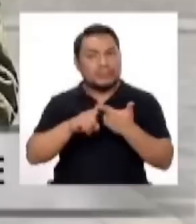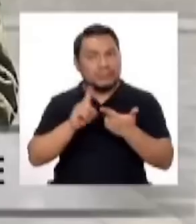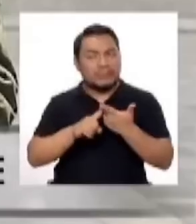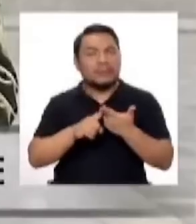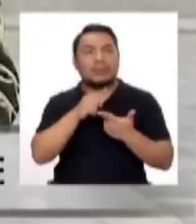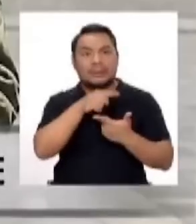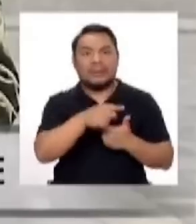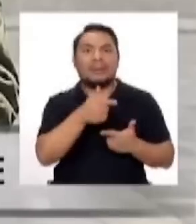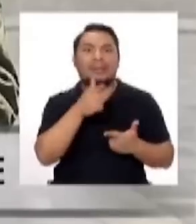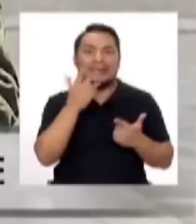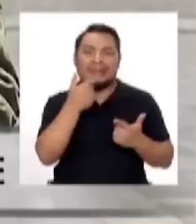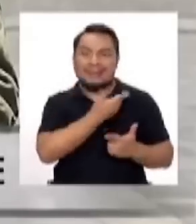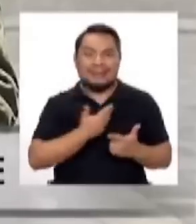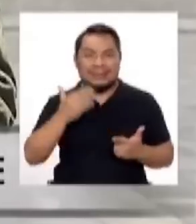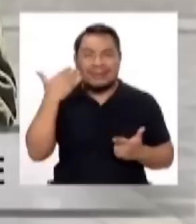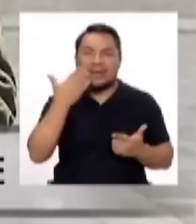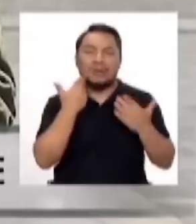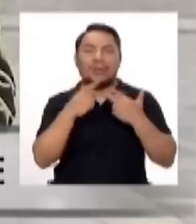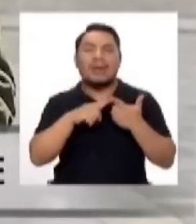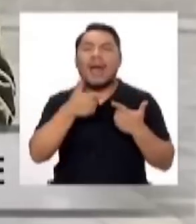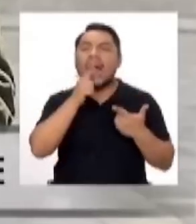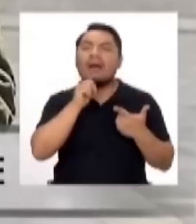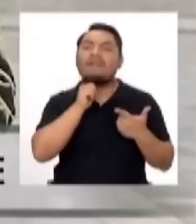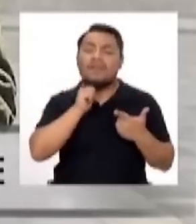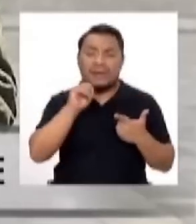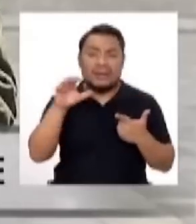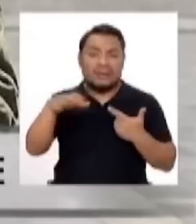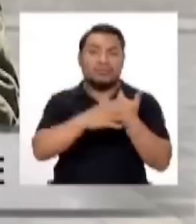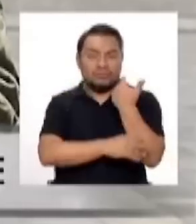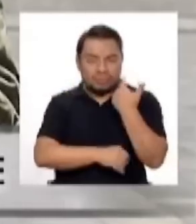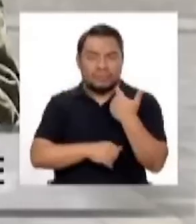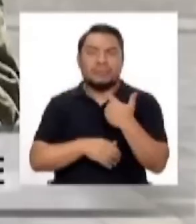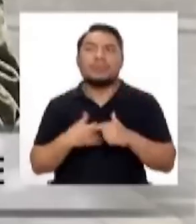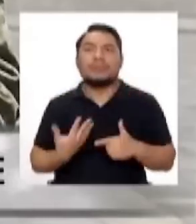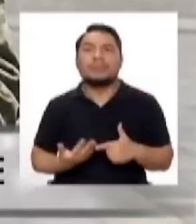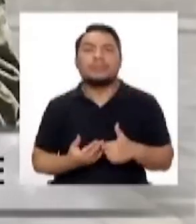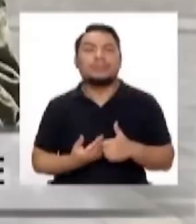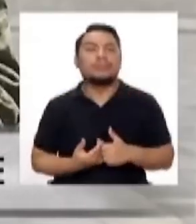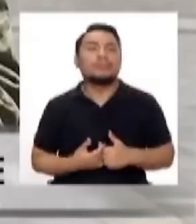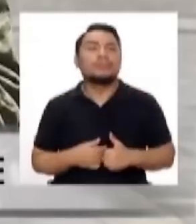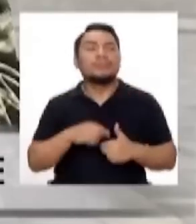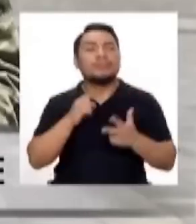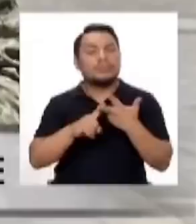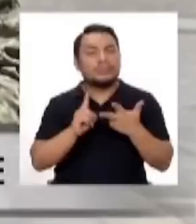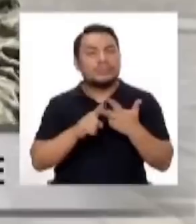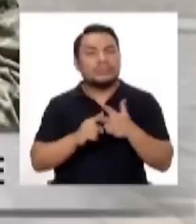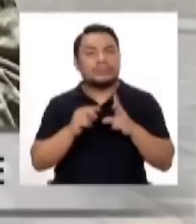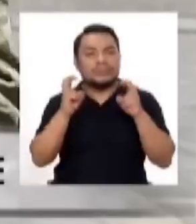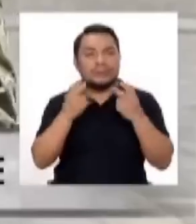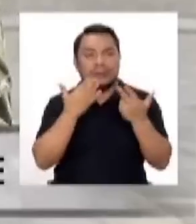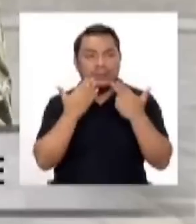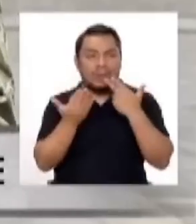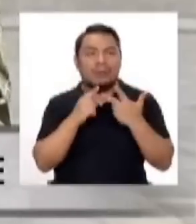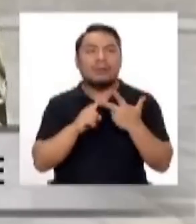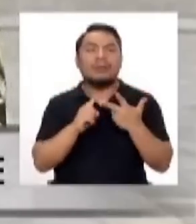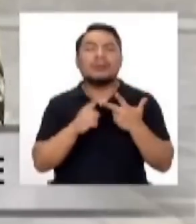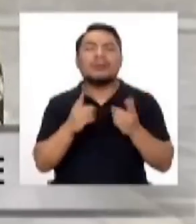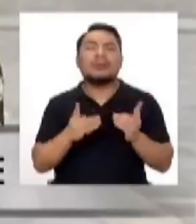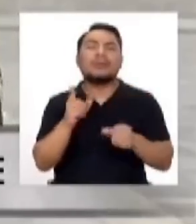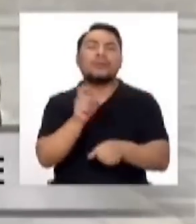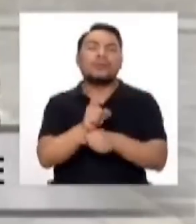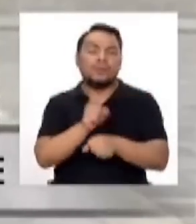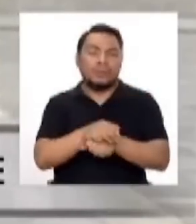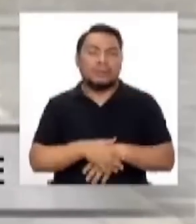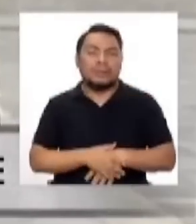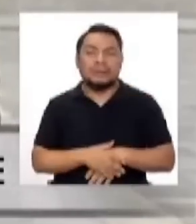del agua vida, el agua y desagüe que falta en los asentamientos humanos. Y el tercer tema, que tiene que ver con la educación,